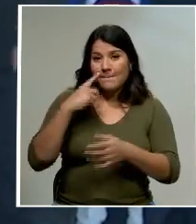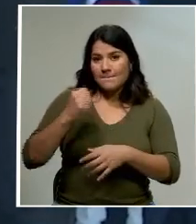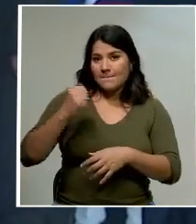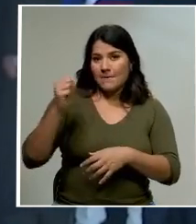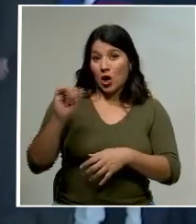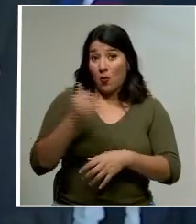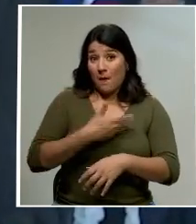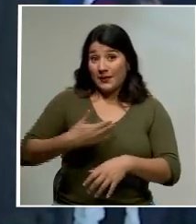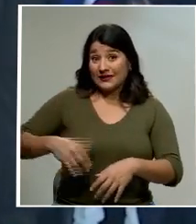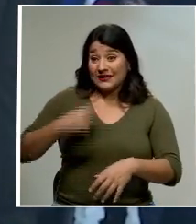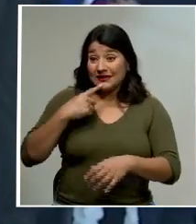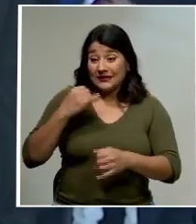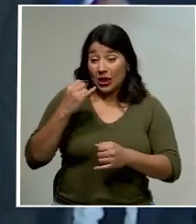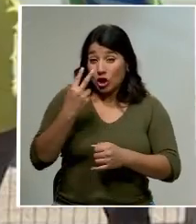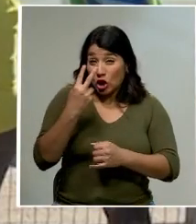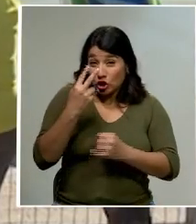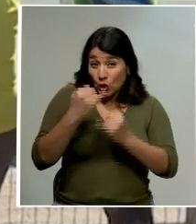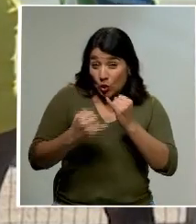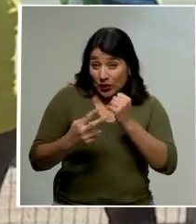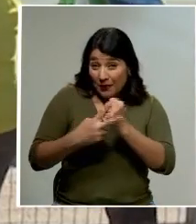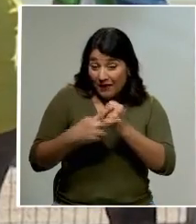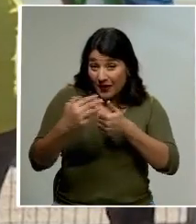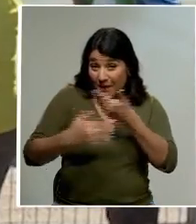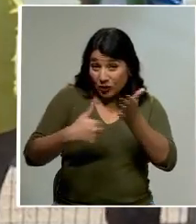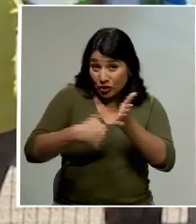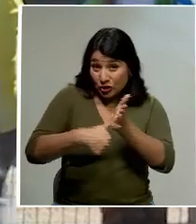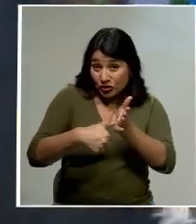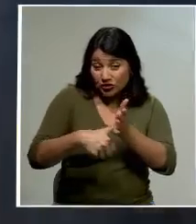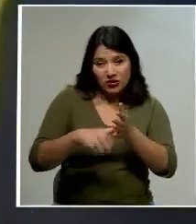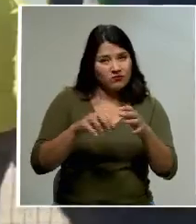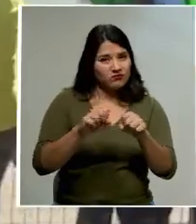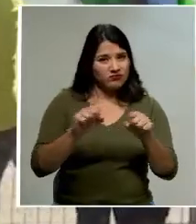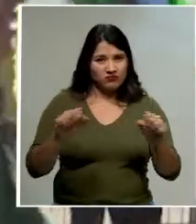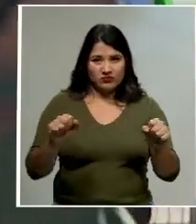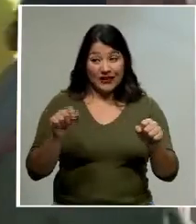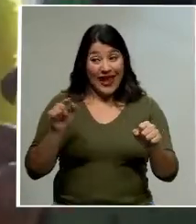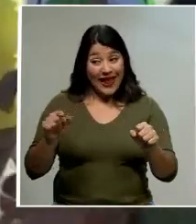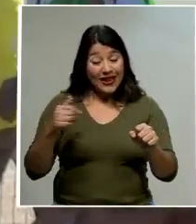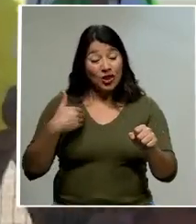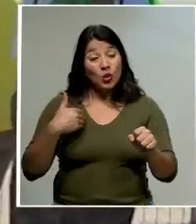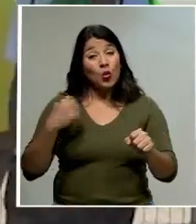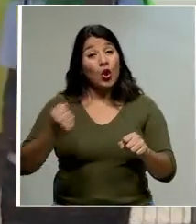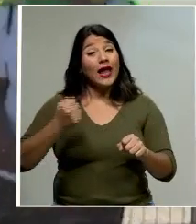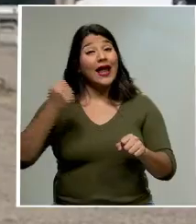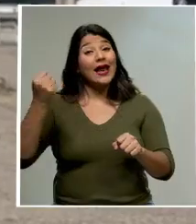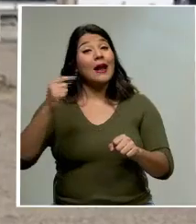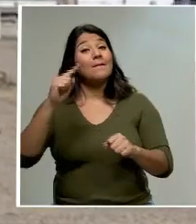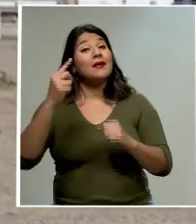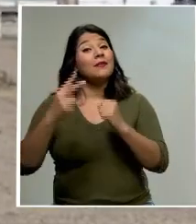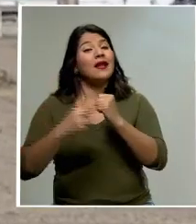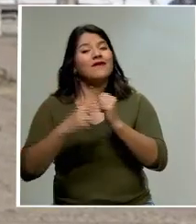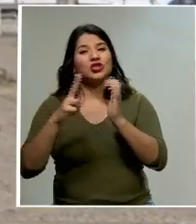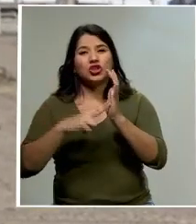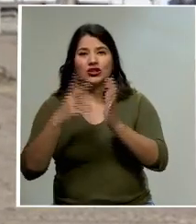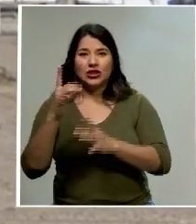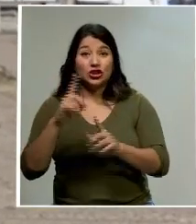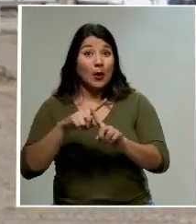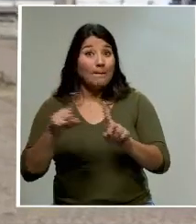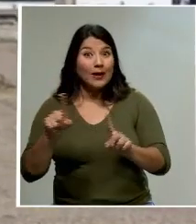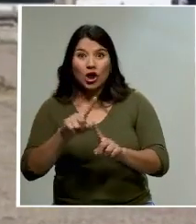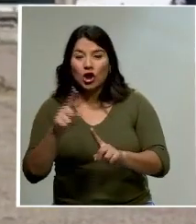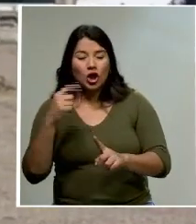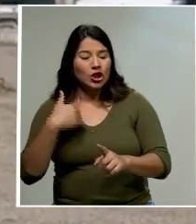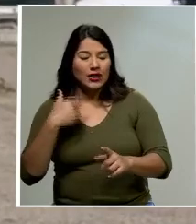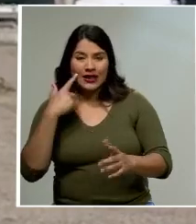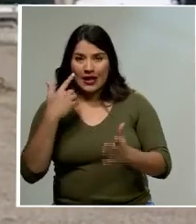las últimas dos presidenciales y que él debía haber ganado en la primera ronda en 2018, acusaciones que no tienen fundamento según